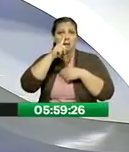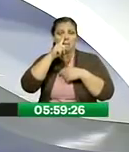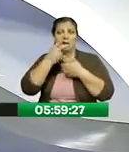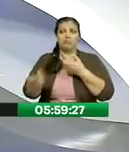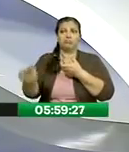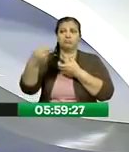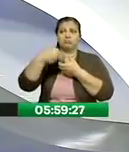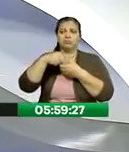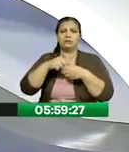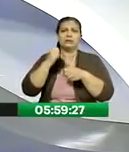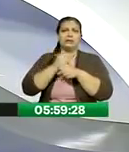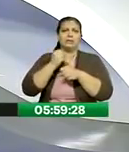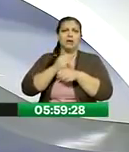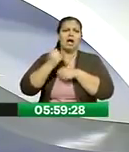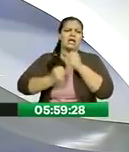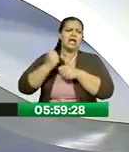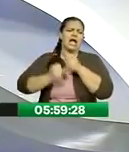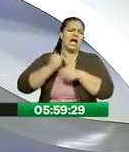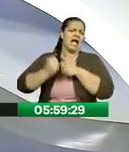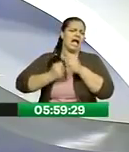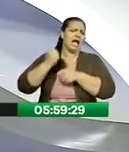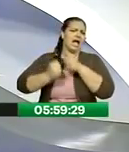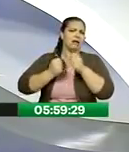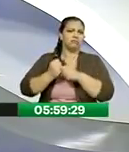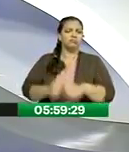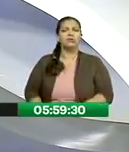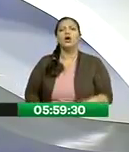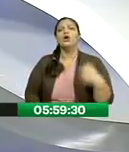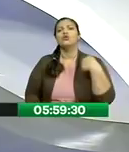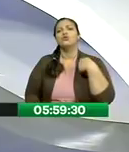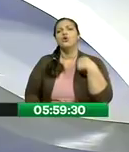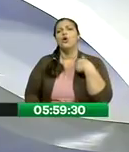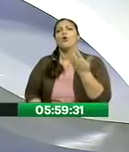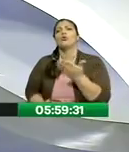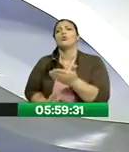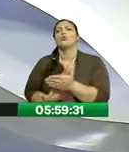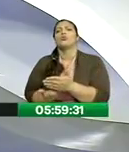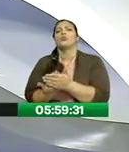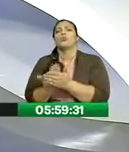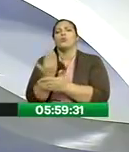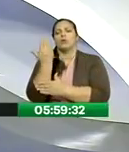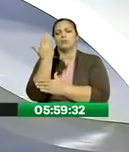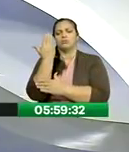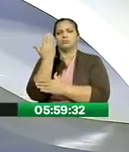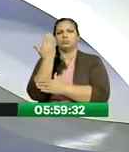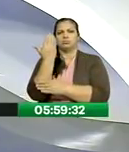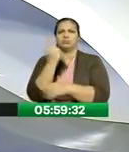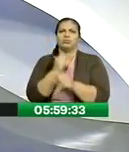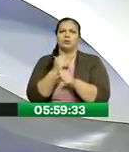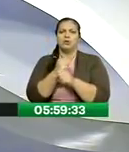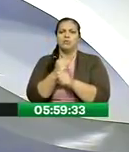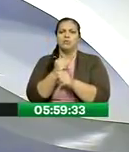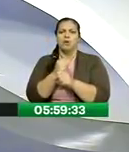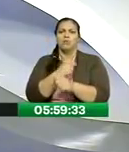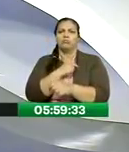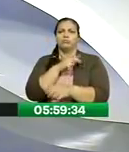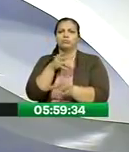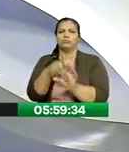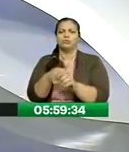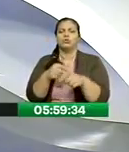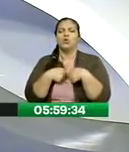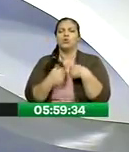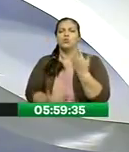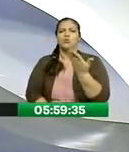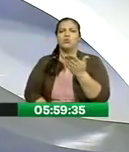también, pues soy nueva. Apenas tengo 4 meses de estar aquí, pero es como no que sí. En el canal, pues ya está.